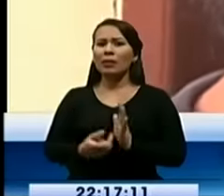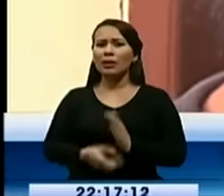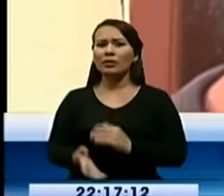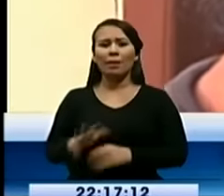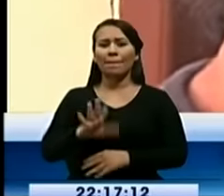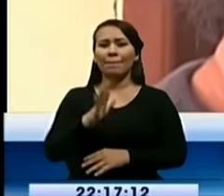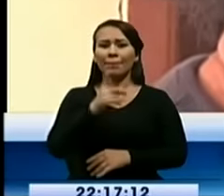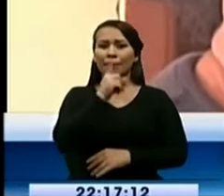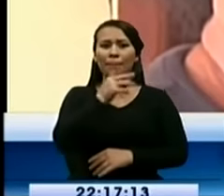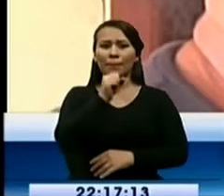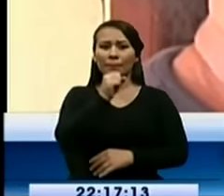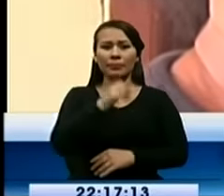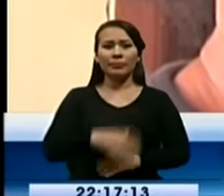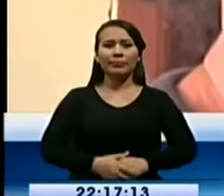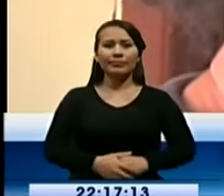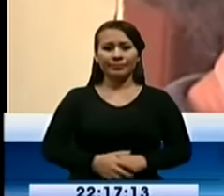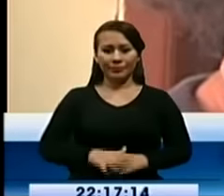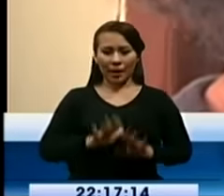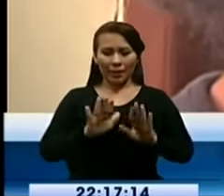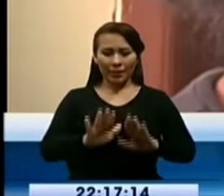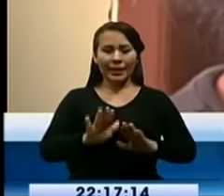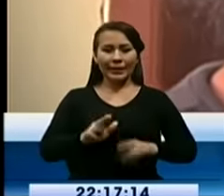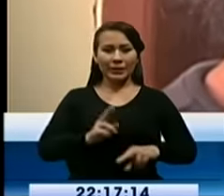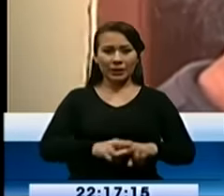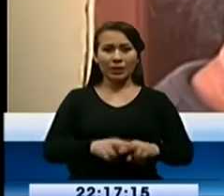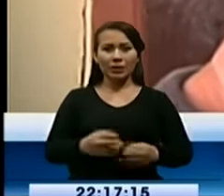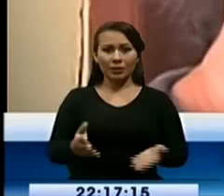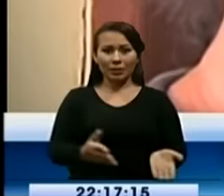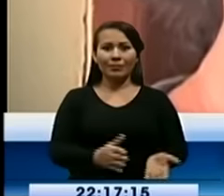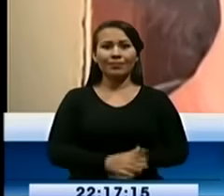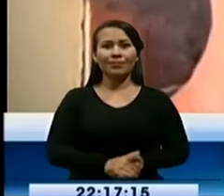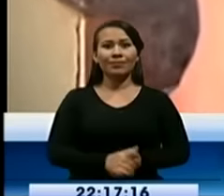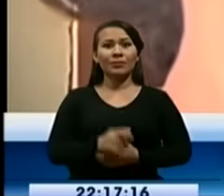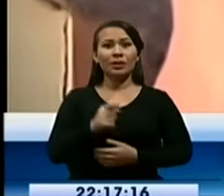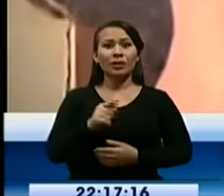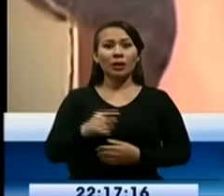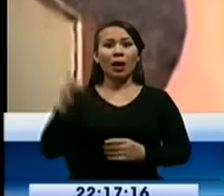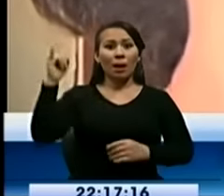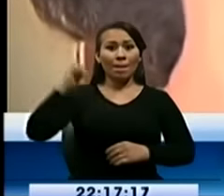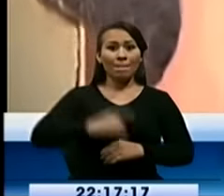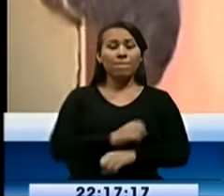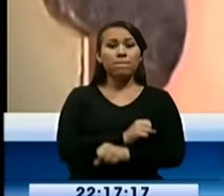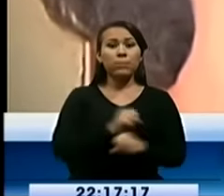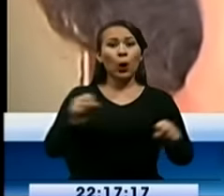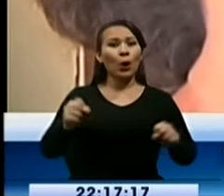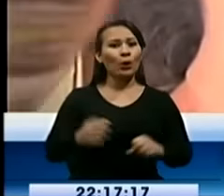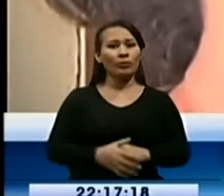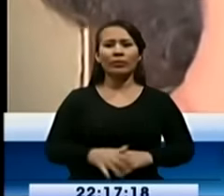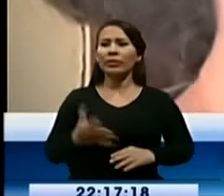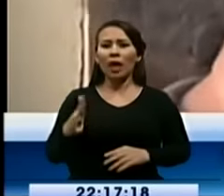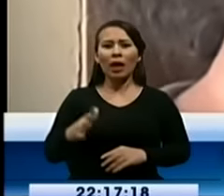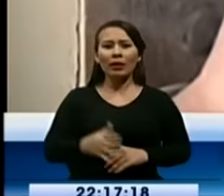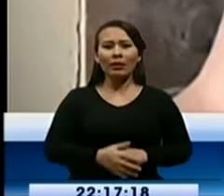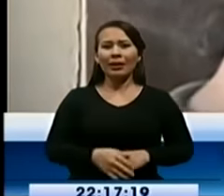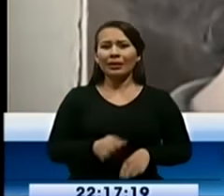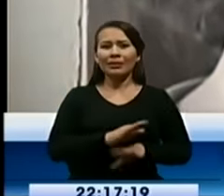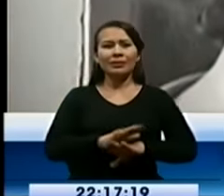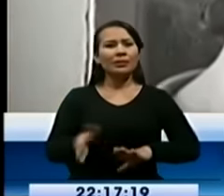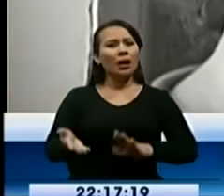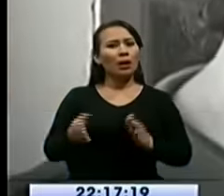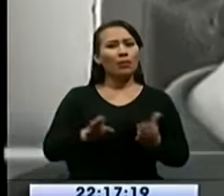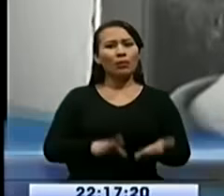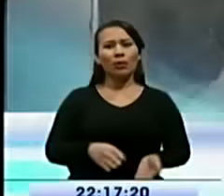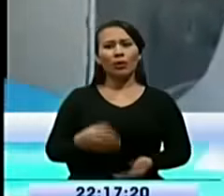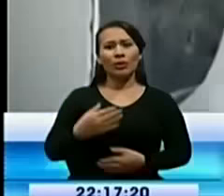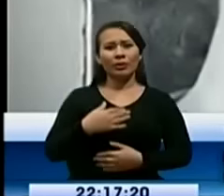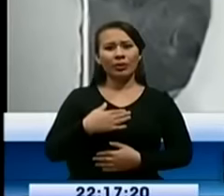nada. Dice, yo te voy a decir, dice, tuvo un accidente, pero no le ha pasado nada, pero ya pues creo que ya ha estado muerto, ¿no? Que me mintieron a